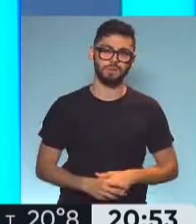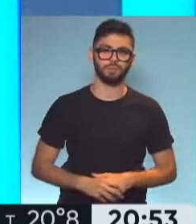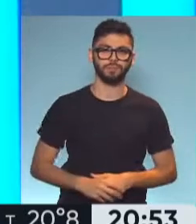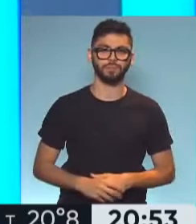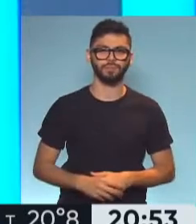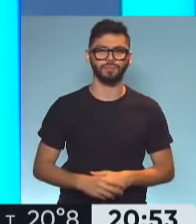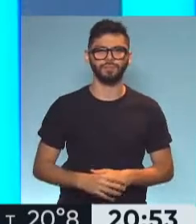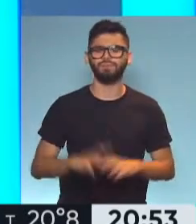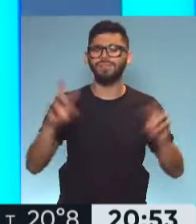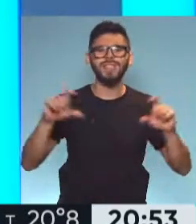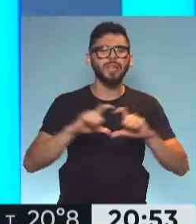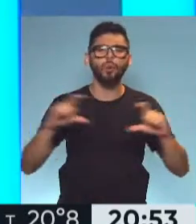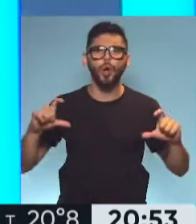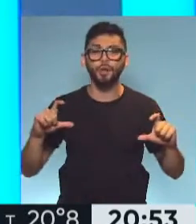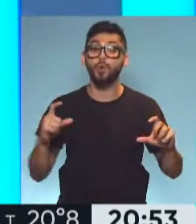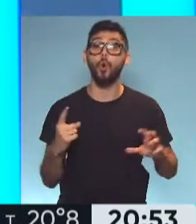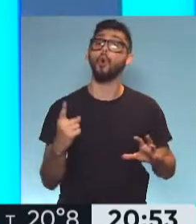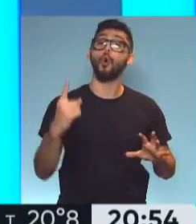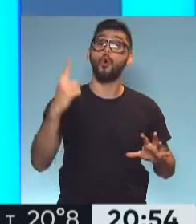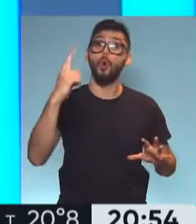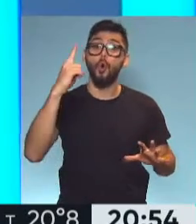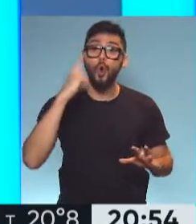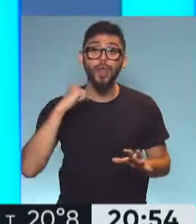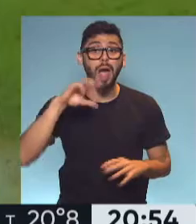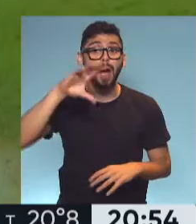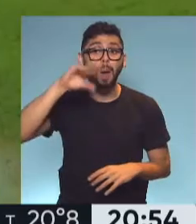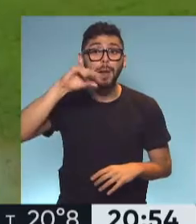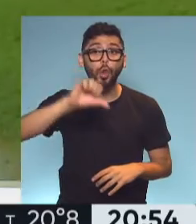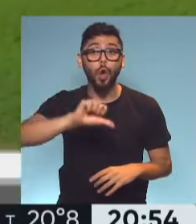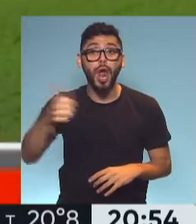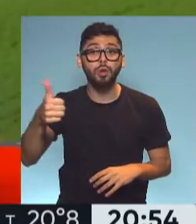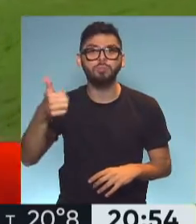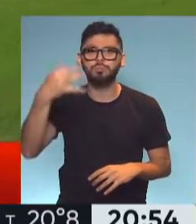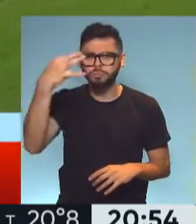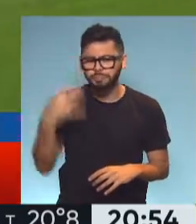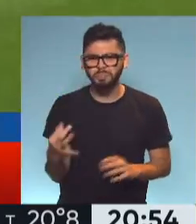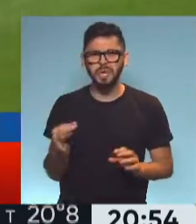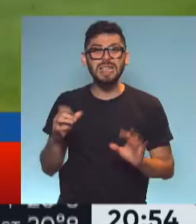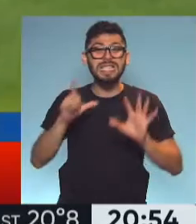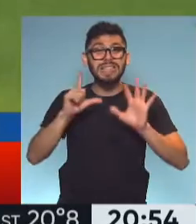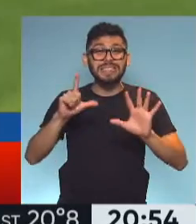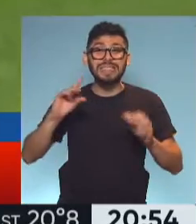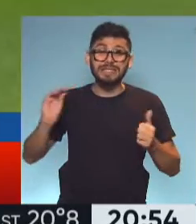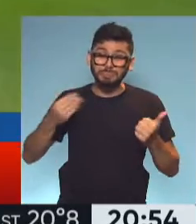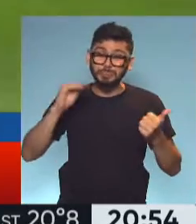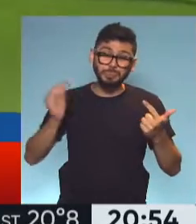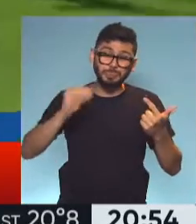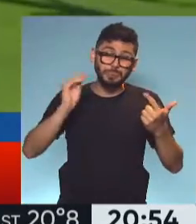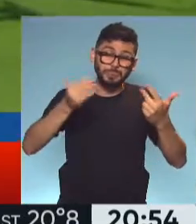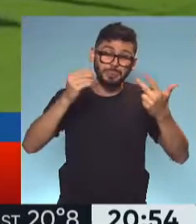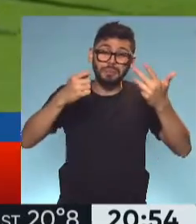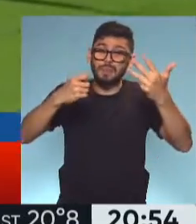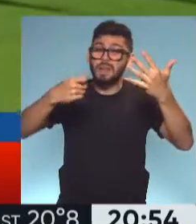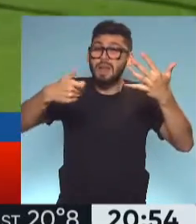y el titular es un día gano patronato es cierto siete derrotas consecutivas para el equipo